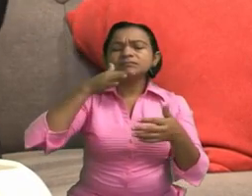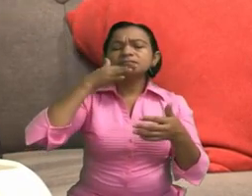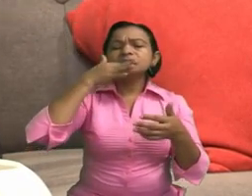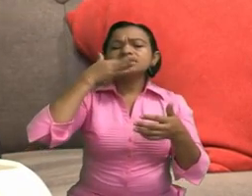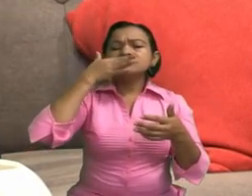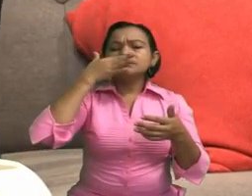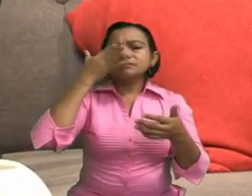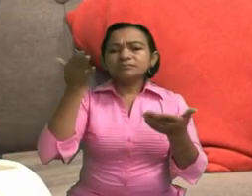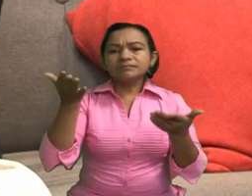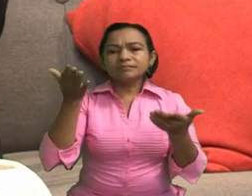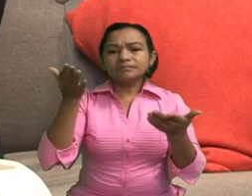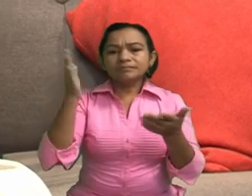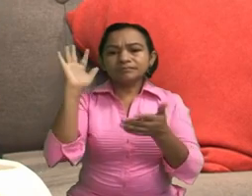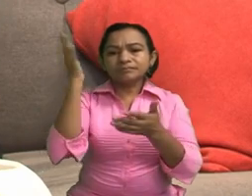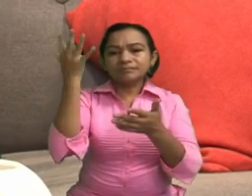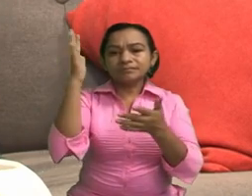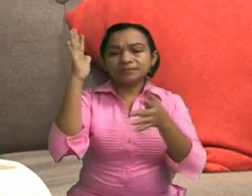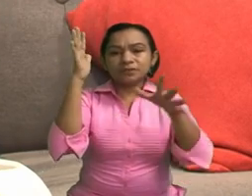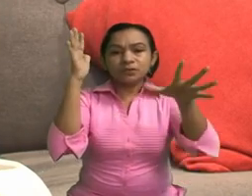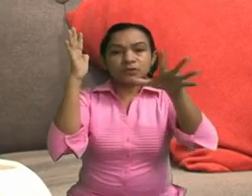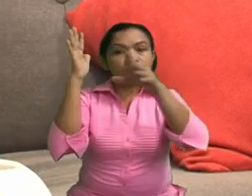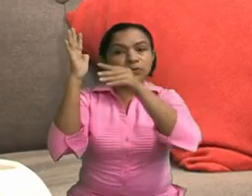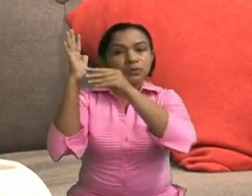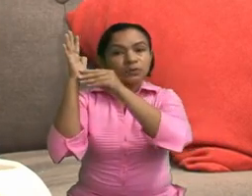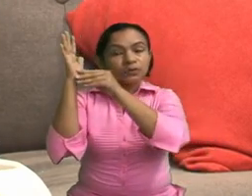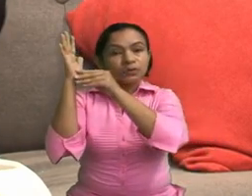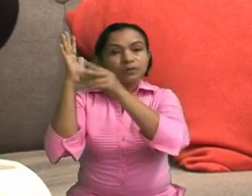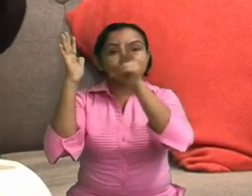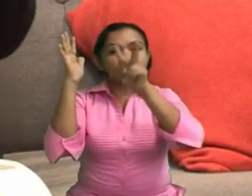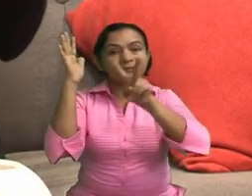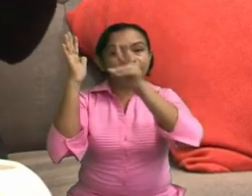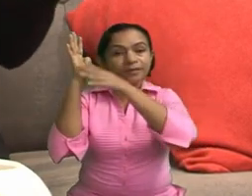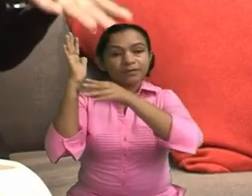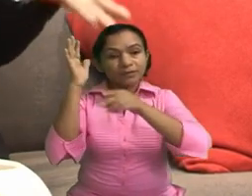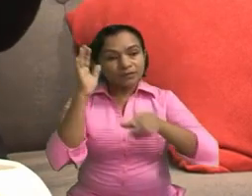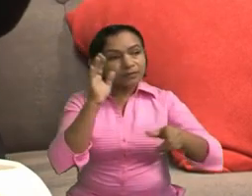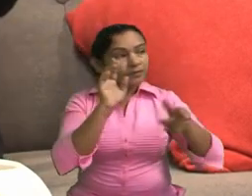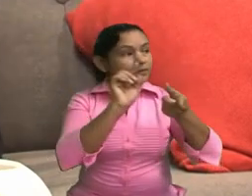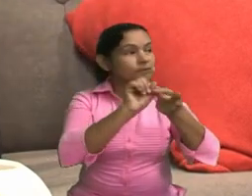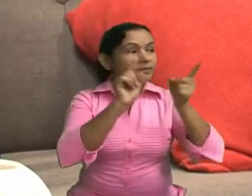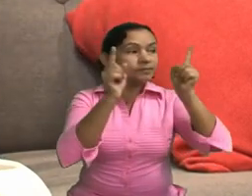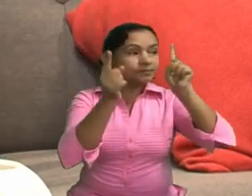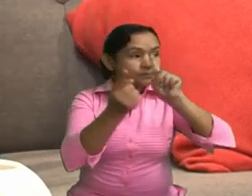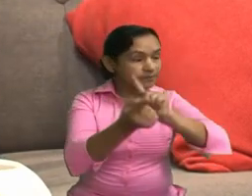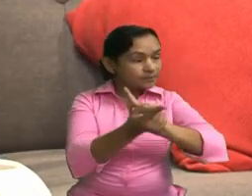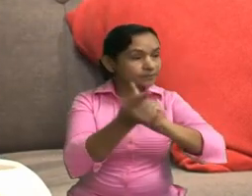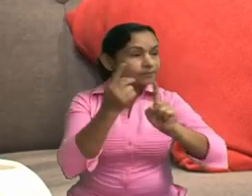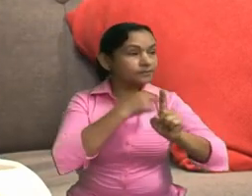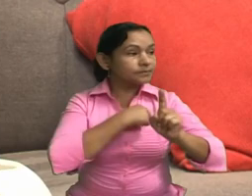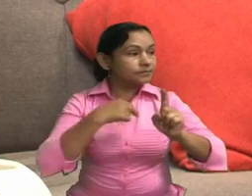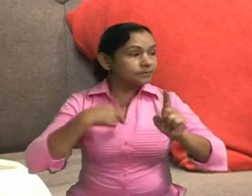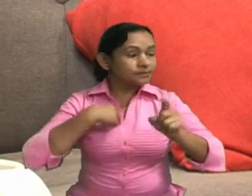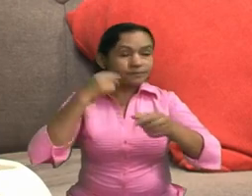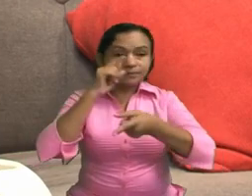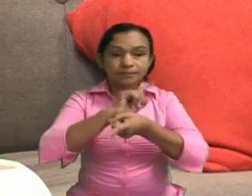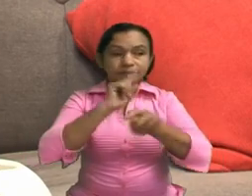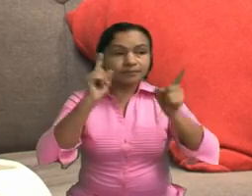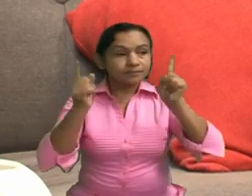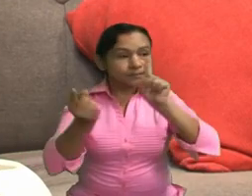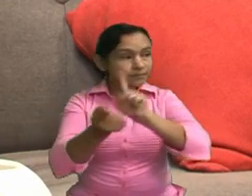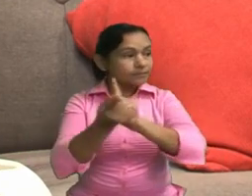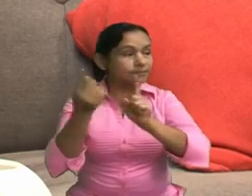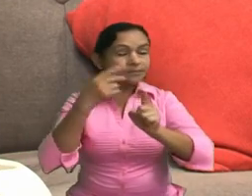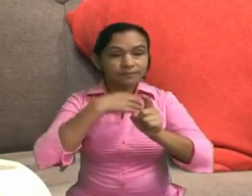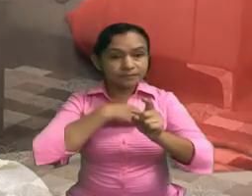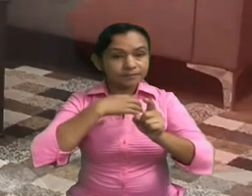que le llamamos nosotros su metabolismo o la fotosíntesis, lo que hace es que prácticamente transforma lo que